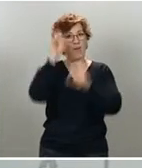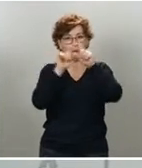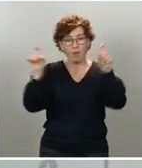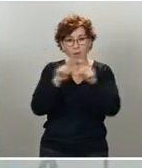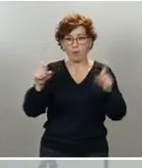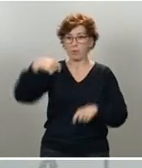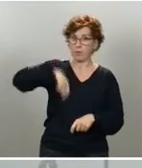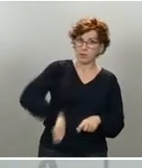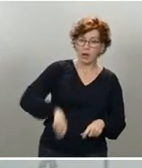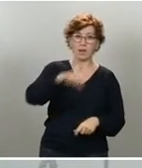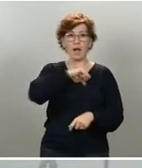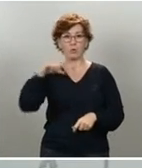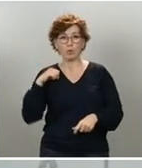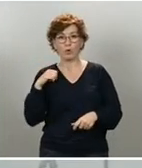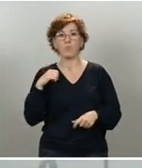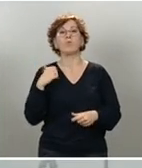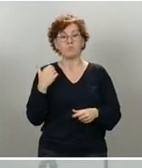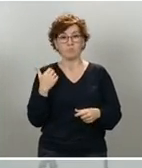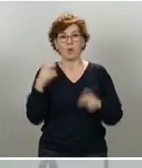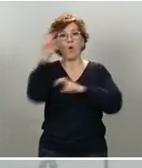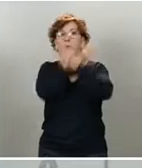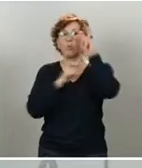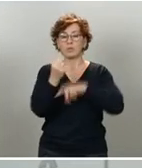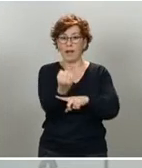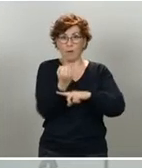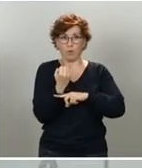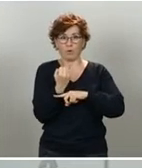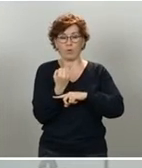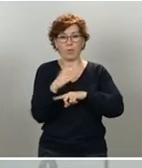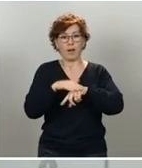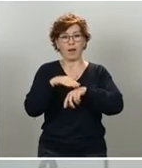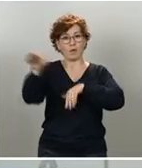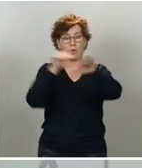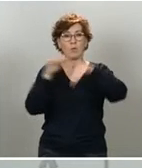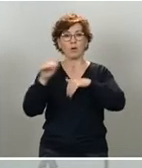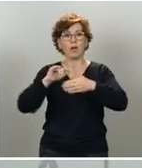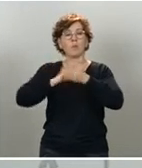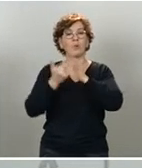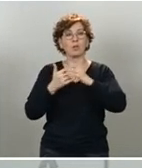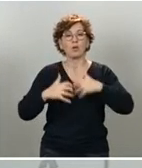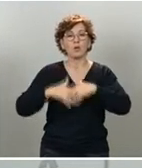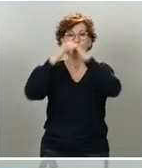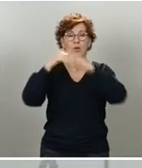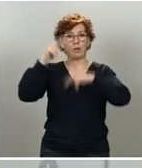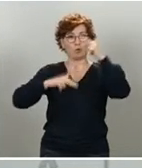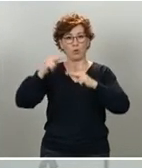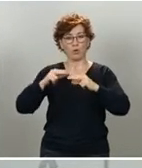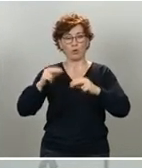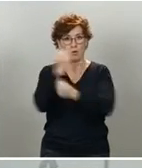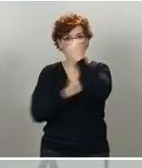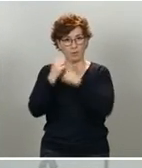autónomos, convocando el proyecto de reconstrucción social y económica al mejor talento de nuestro país. Este es el segundo de los